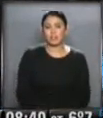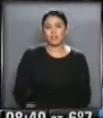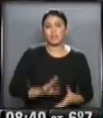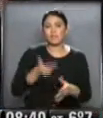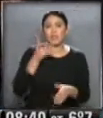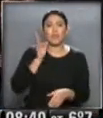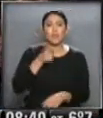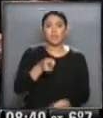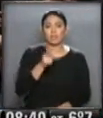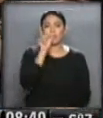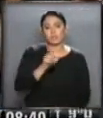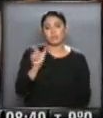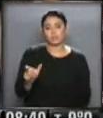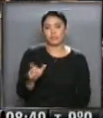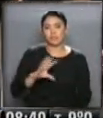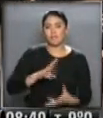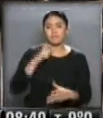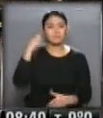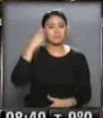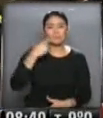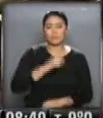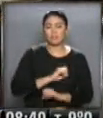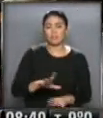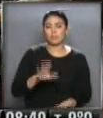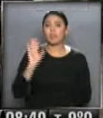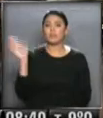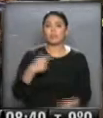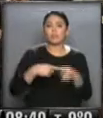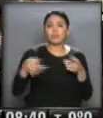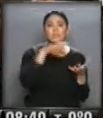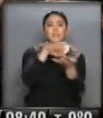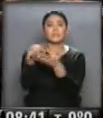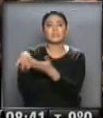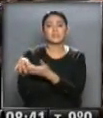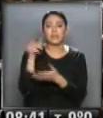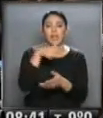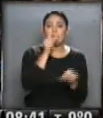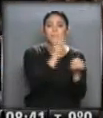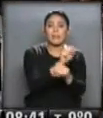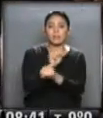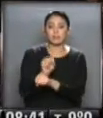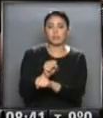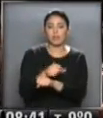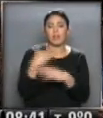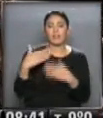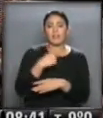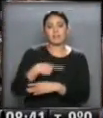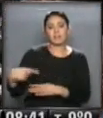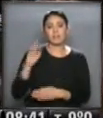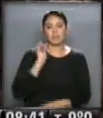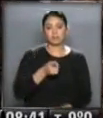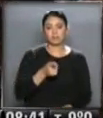inhumanas, realmente salvajes, que han practicado en los tantísimos centros clandestinos de detención que habilitó la dictadura en todo el